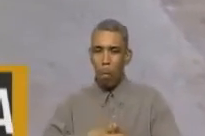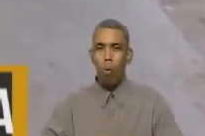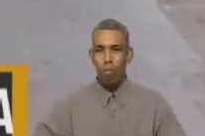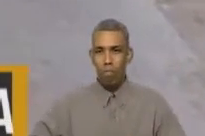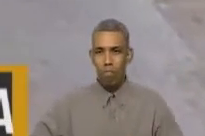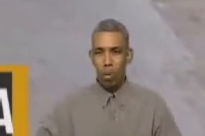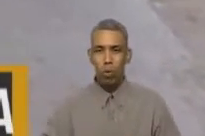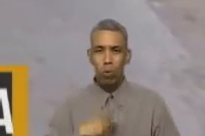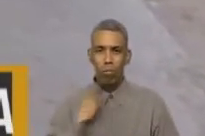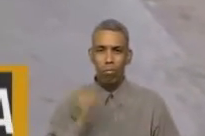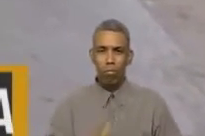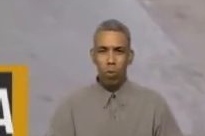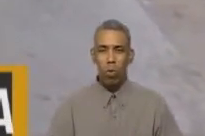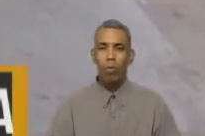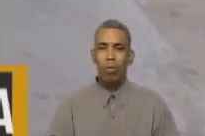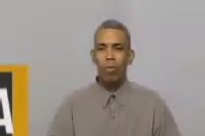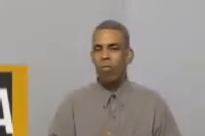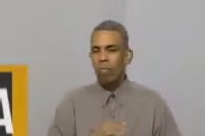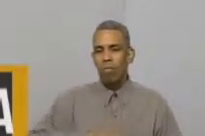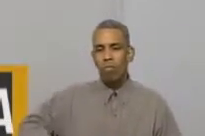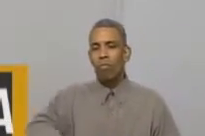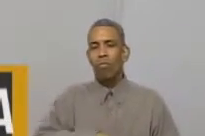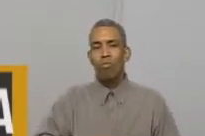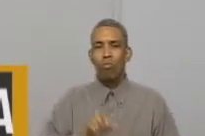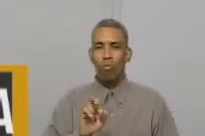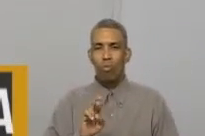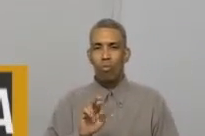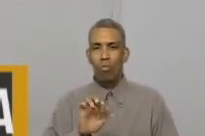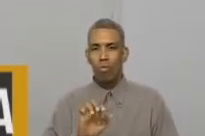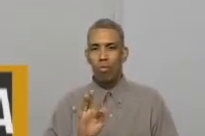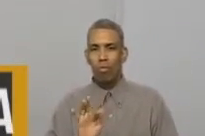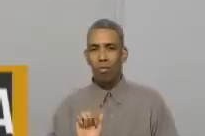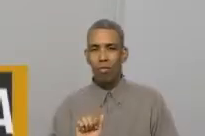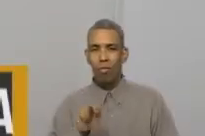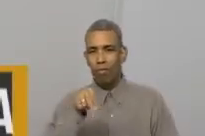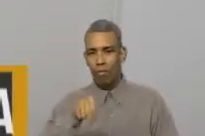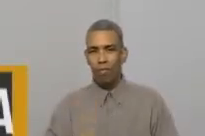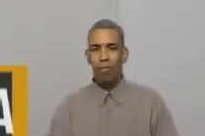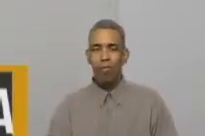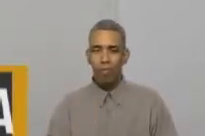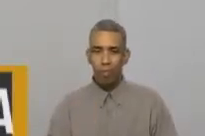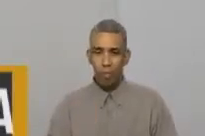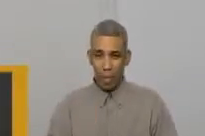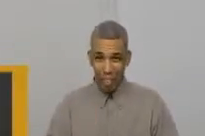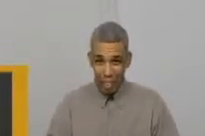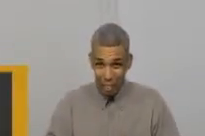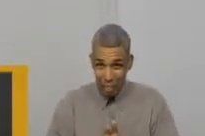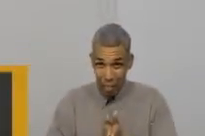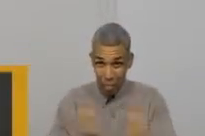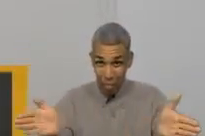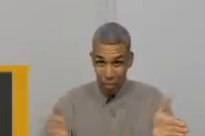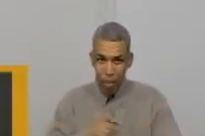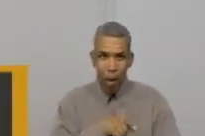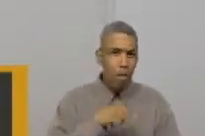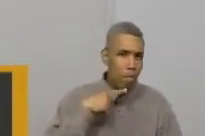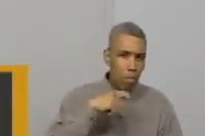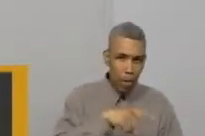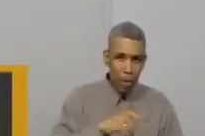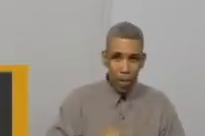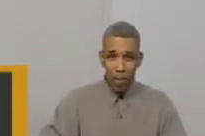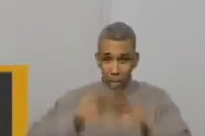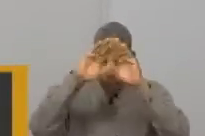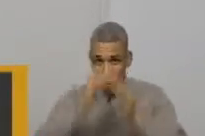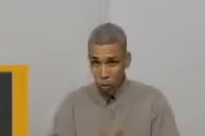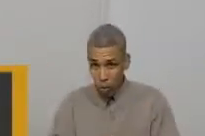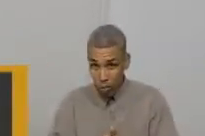MOW-864 en hechos ocurridos en el sector del Retén. Muy desafortunado, nuevamente, pues estamos lamentando la muerte de un motociclista. Este